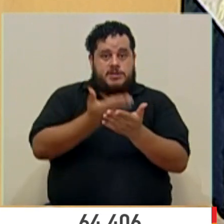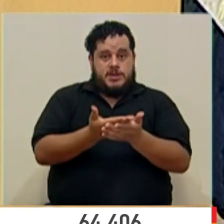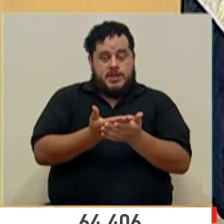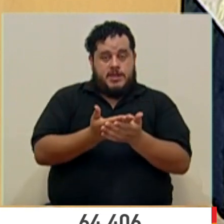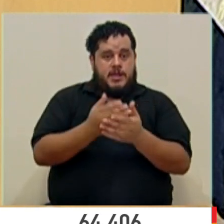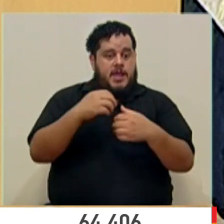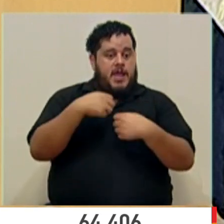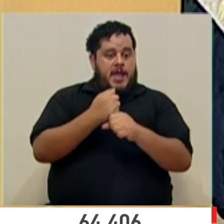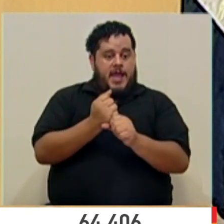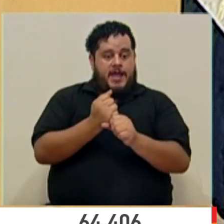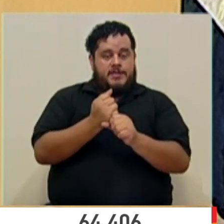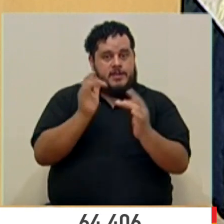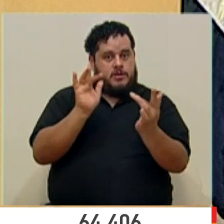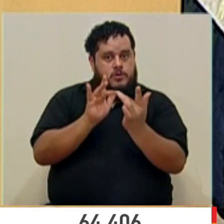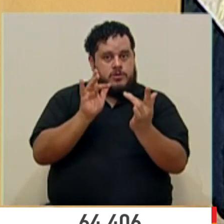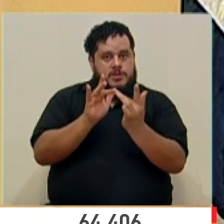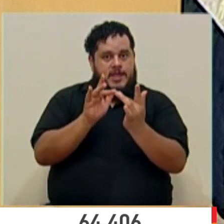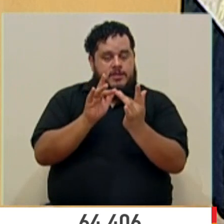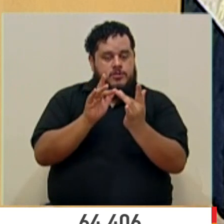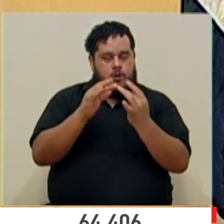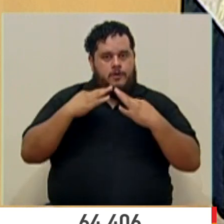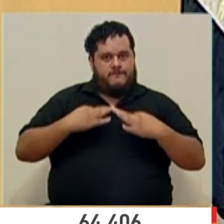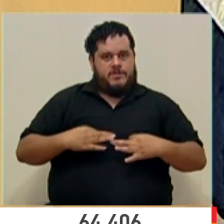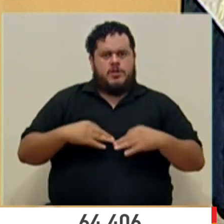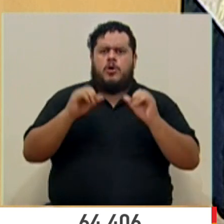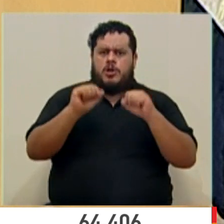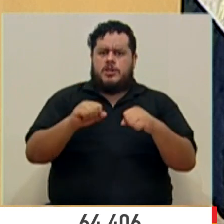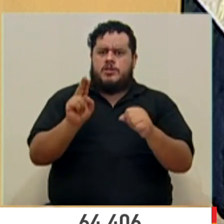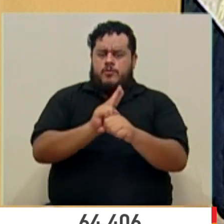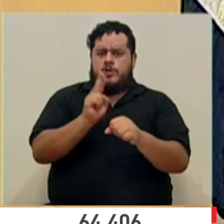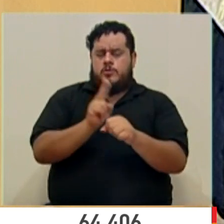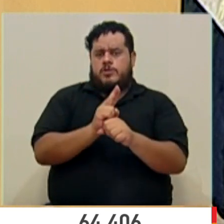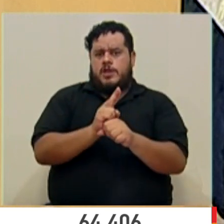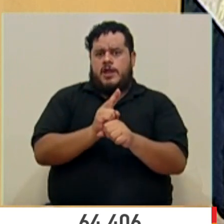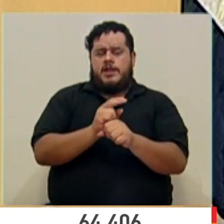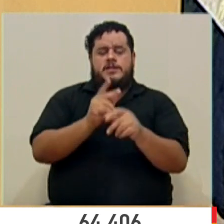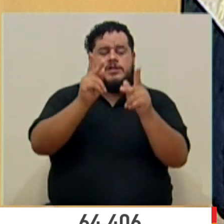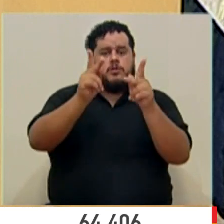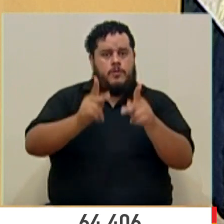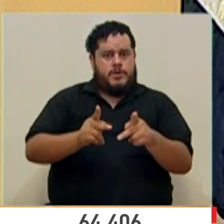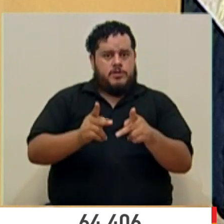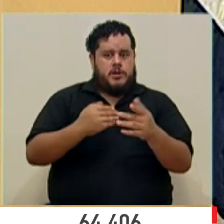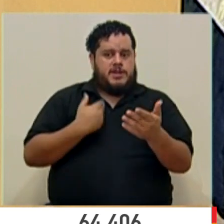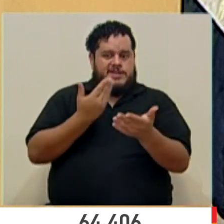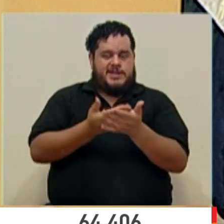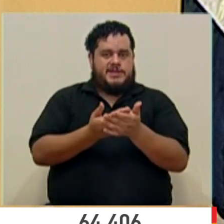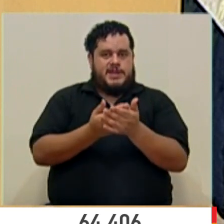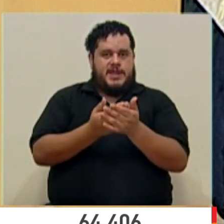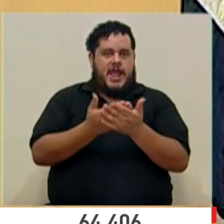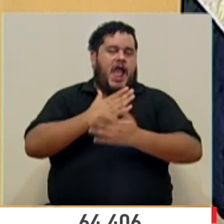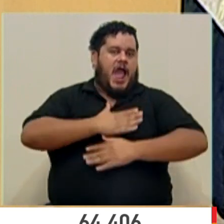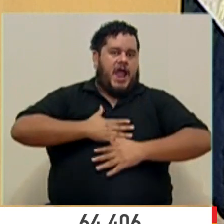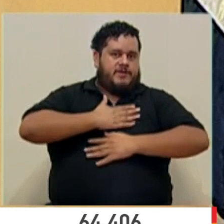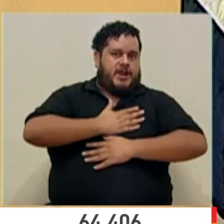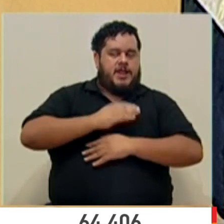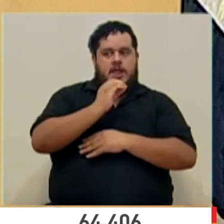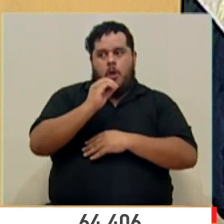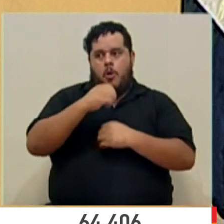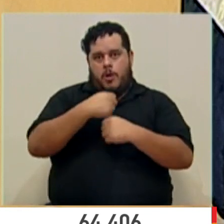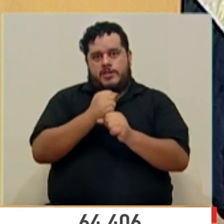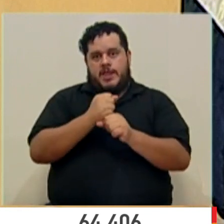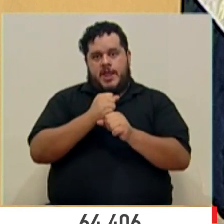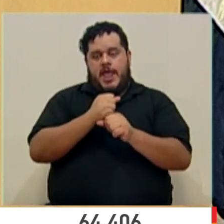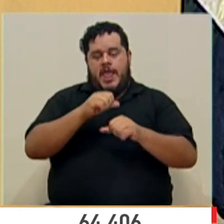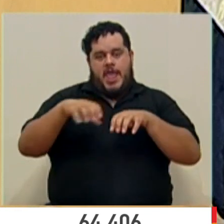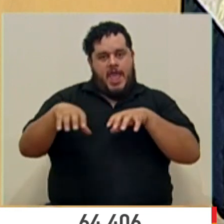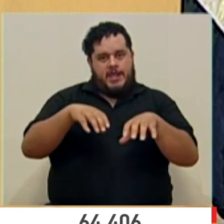a hacer contacto físico. Se pueden usar si son personas que llegan a recrearse o a hacer actividad